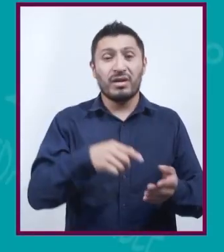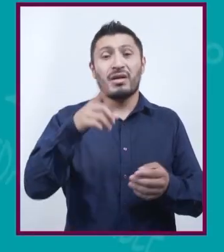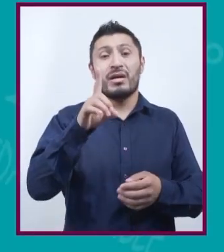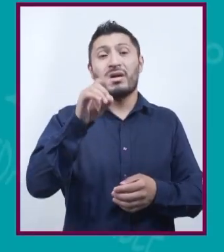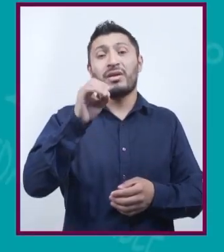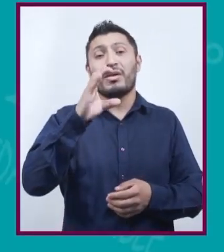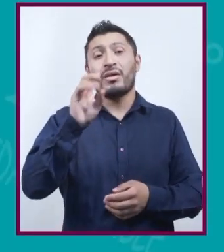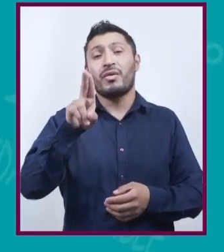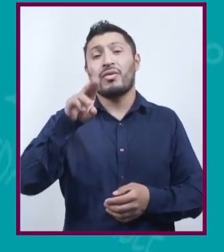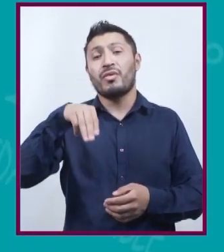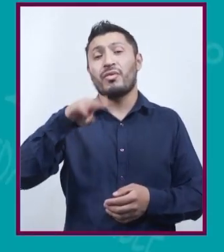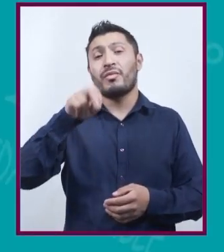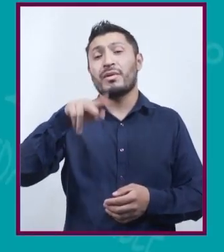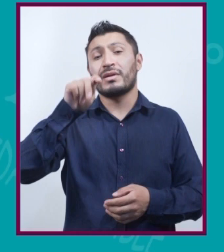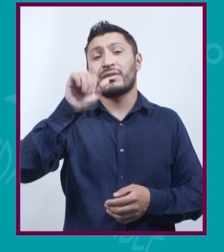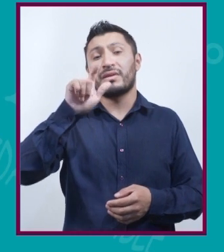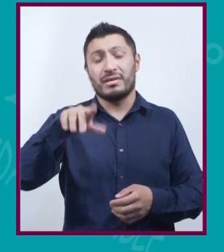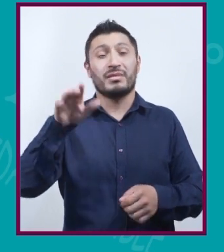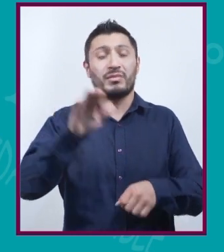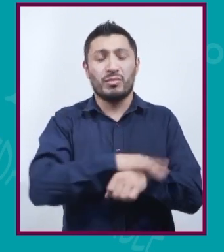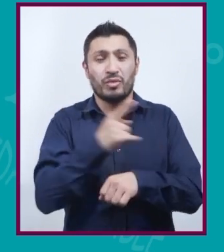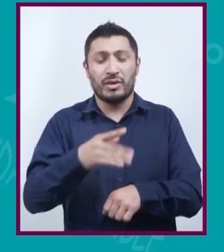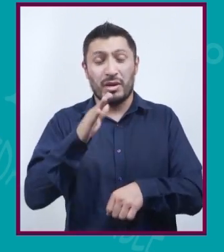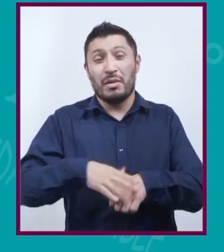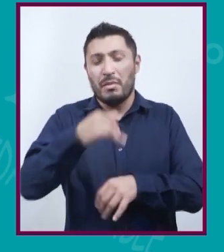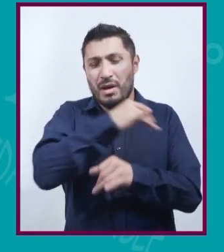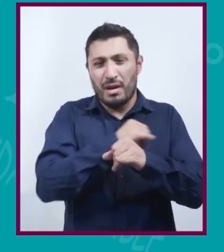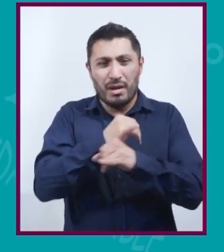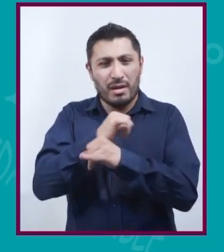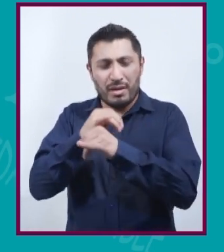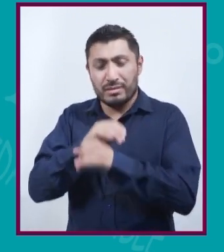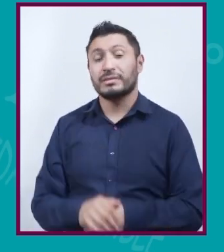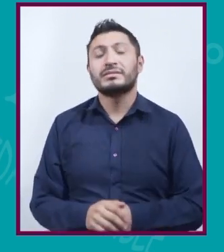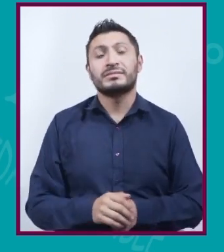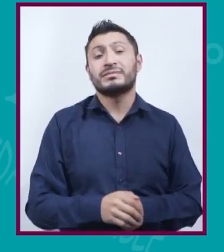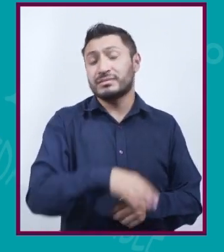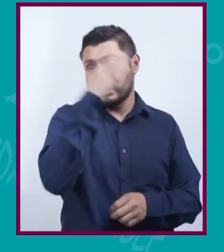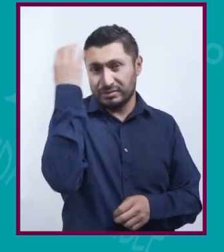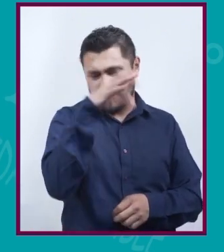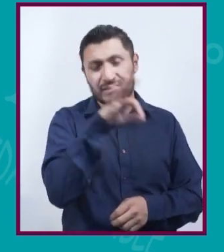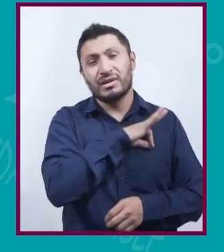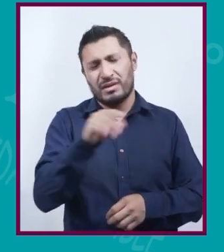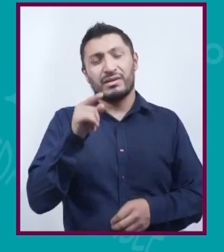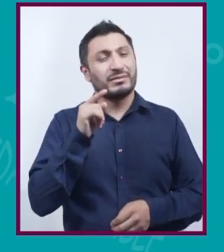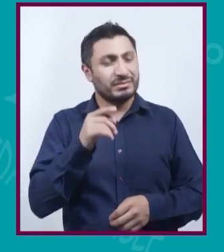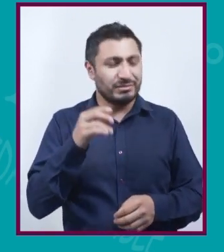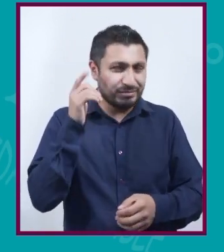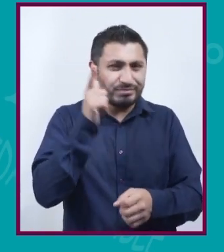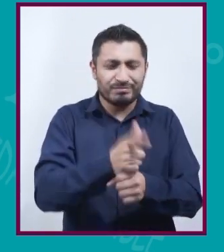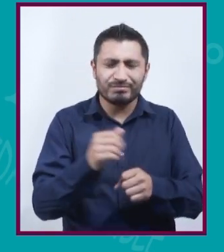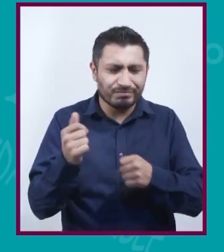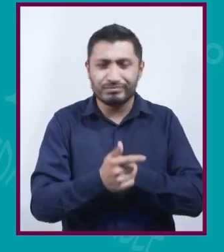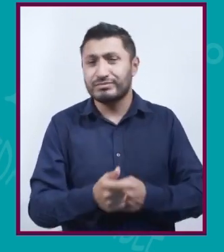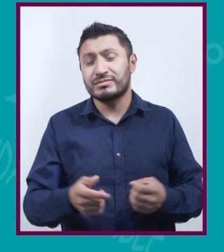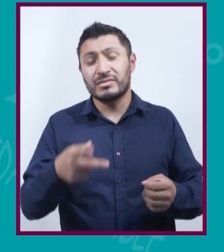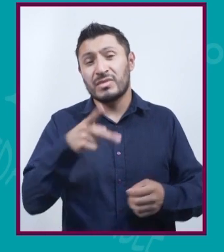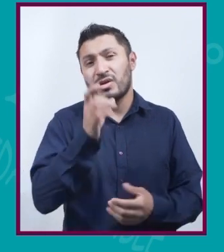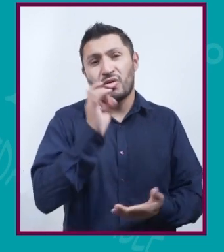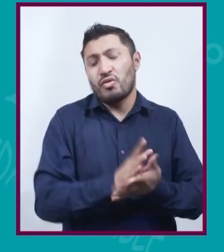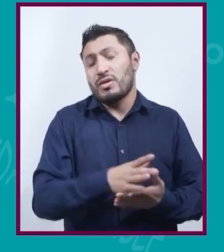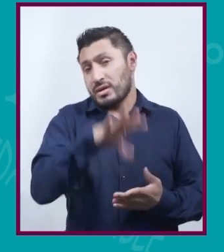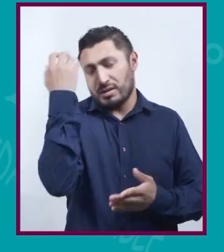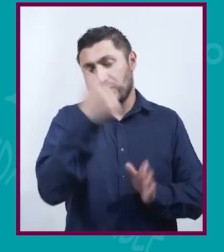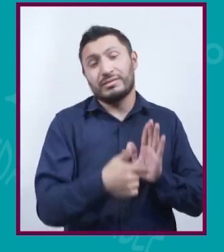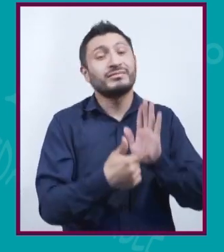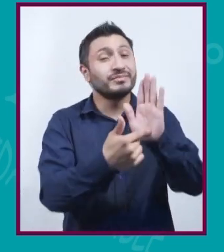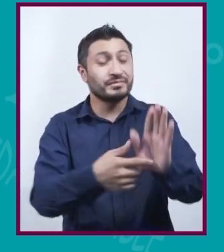un documental, porque en un documental se indaga un poco más, se investiga más sobre el caso. Una fotografía sí se puede contar algo,